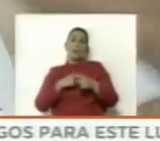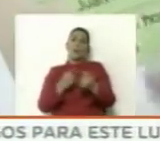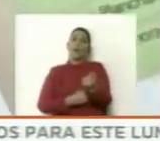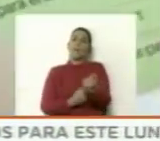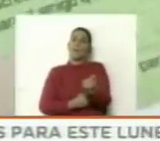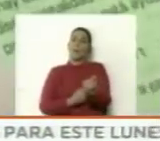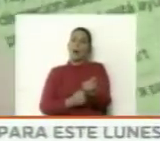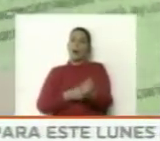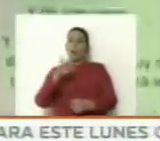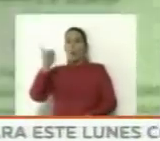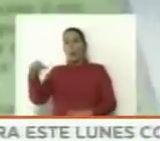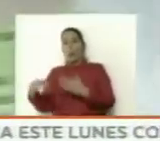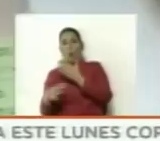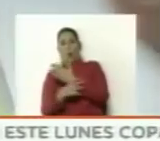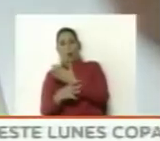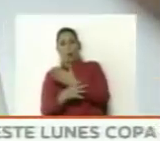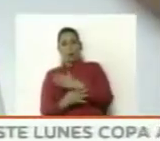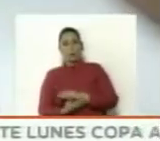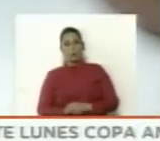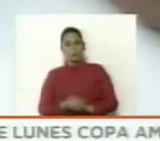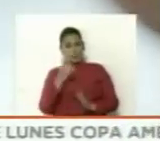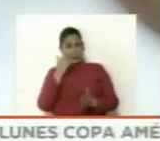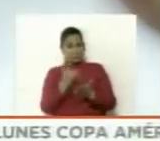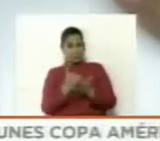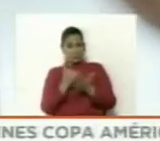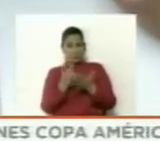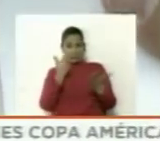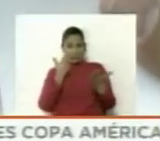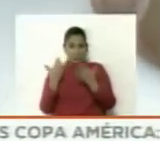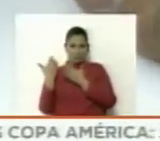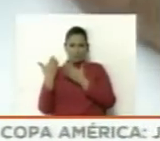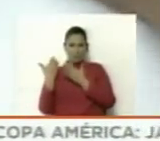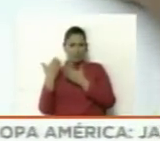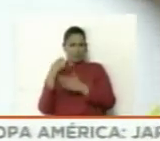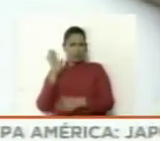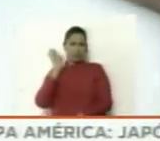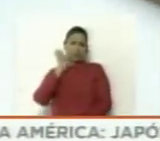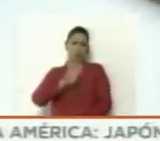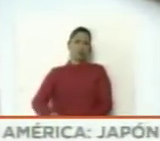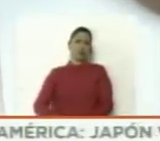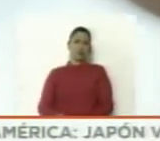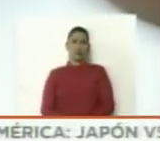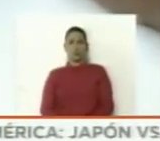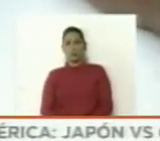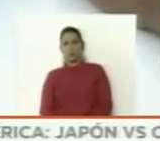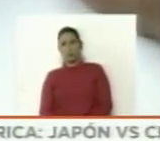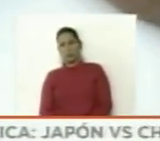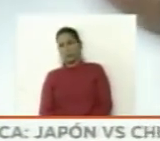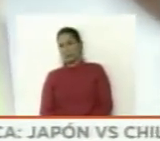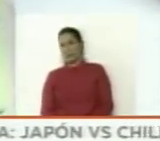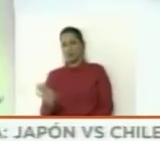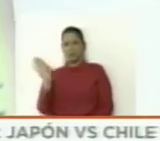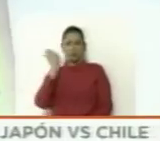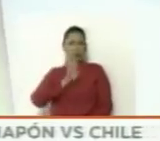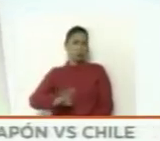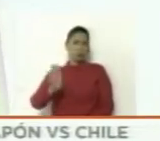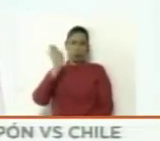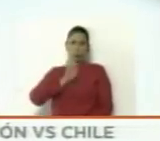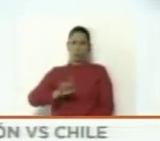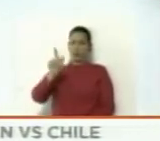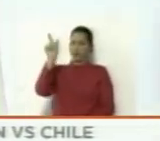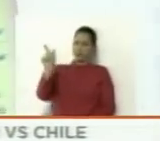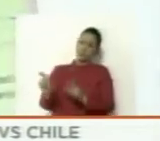Guaidó. Y miren qué clase de basura, miren qué clase de suciedad,